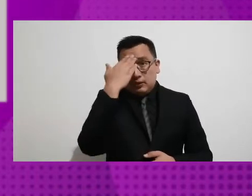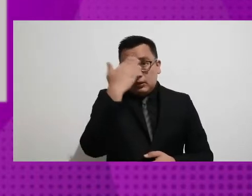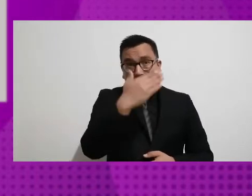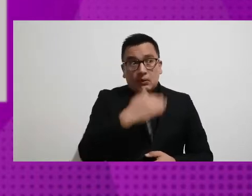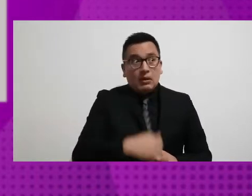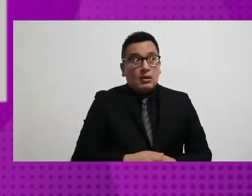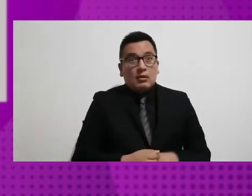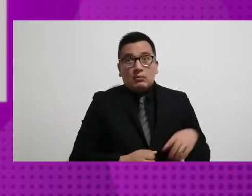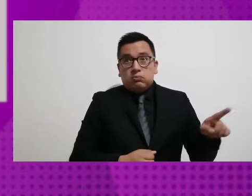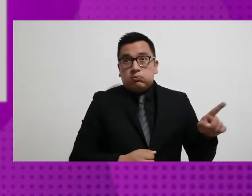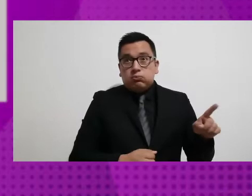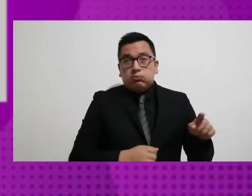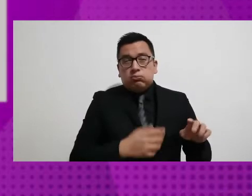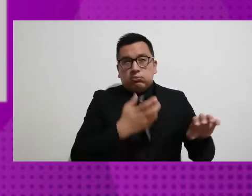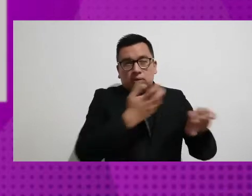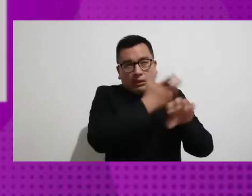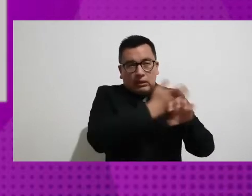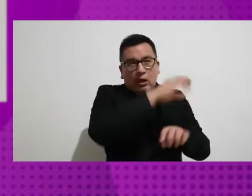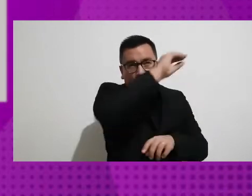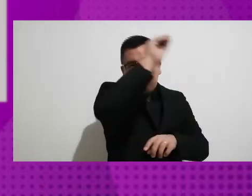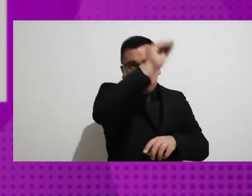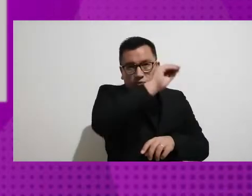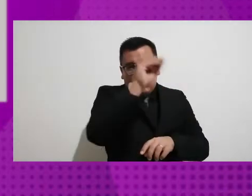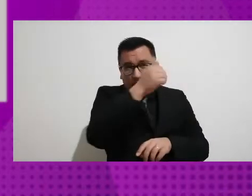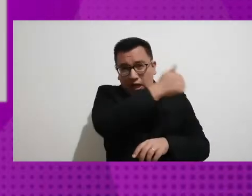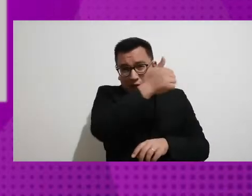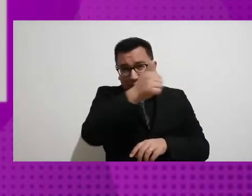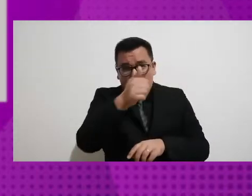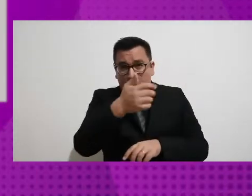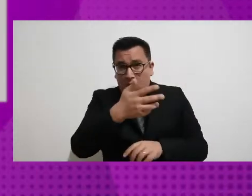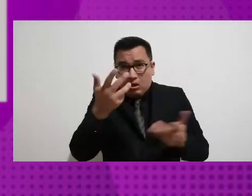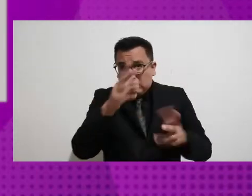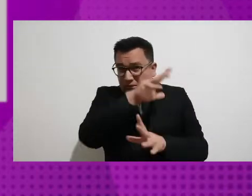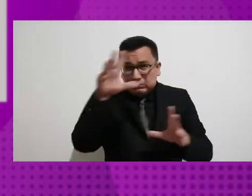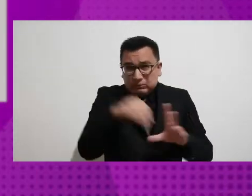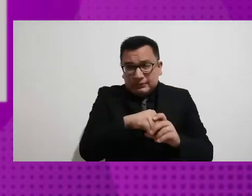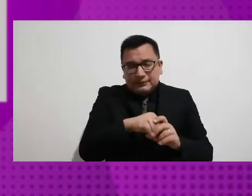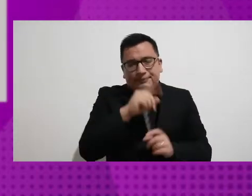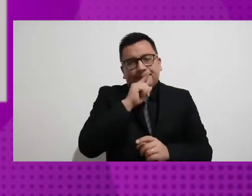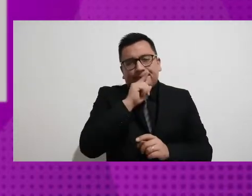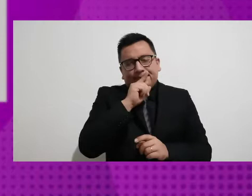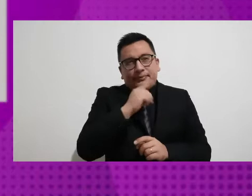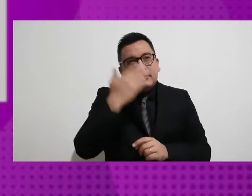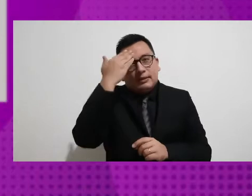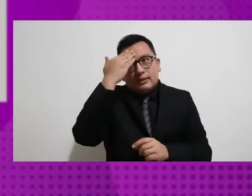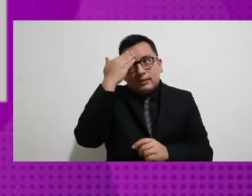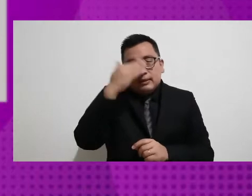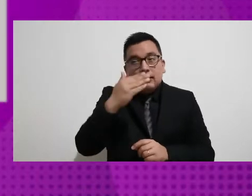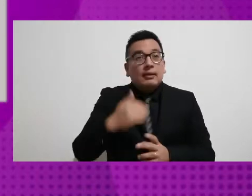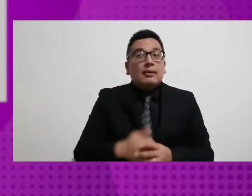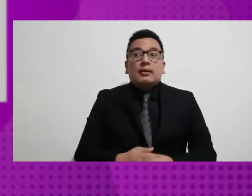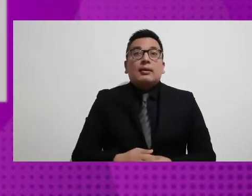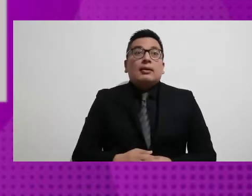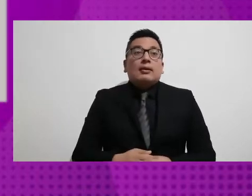una constitución, una norma suprema que ha determinado cuáles son